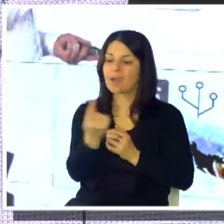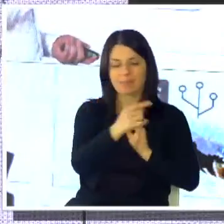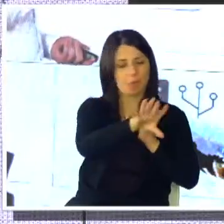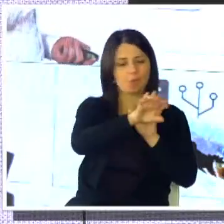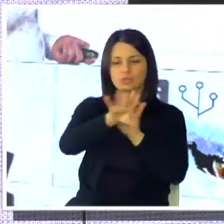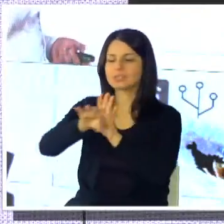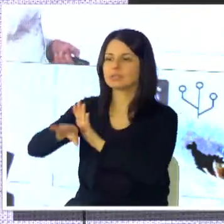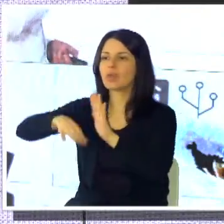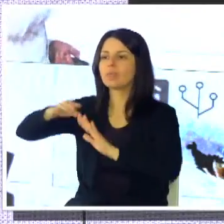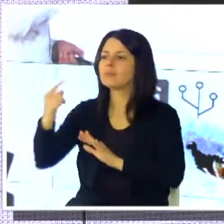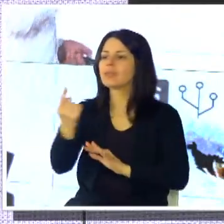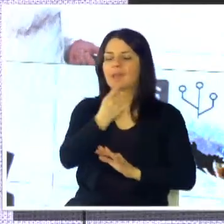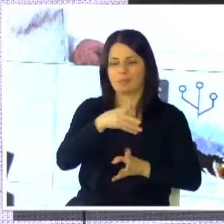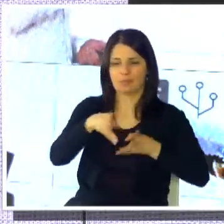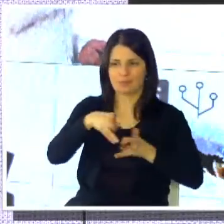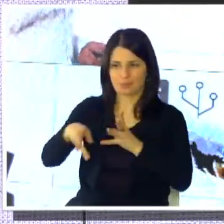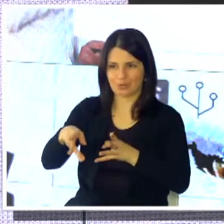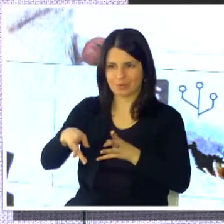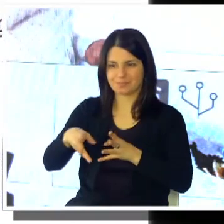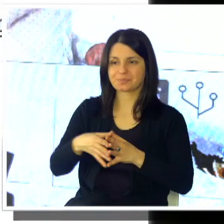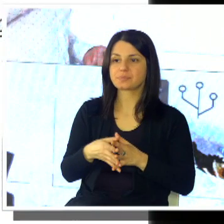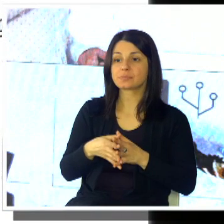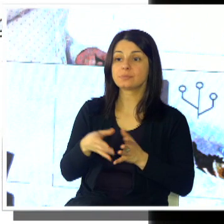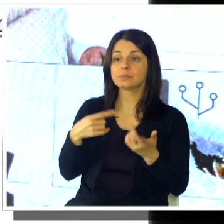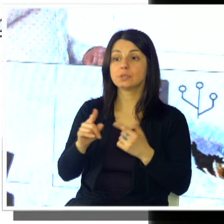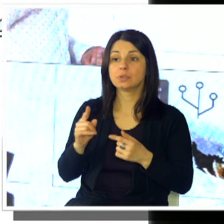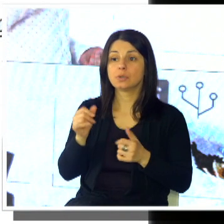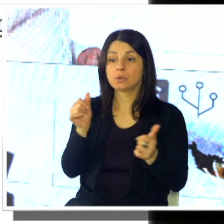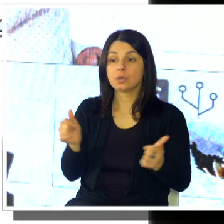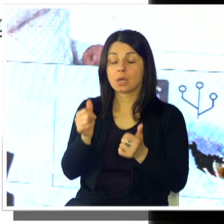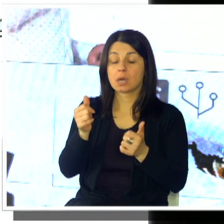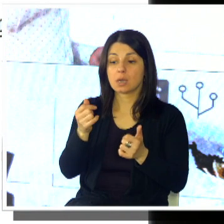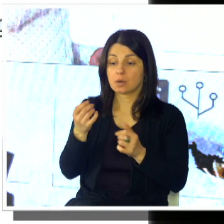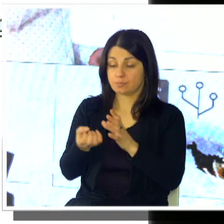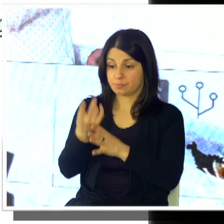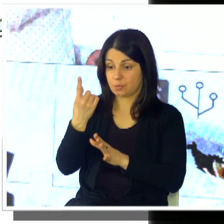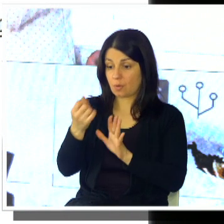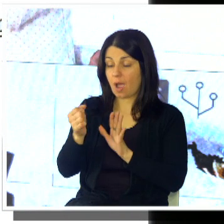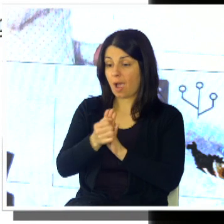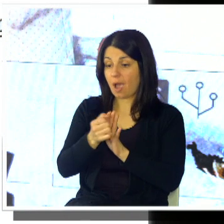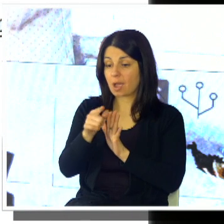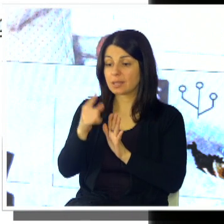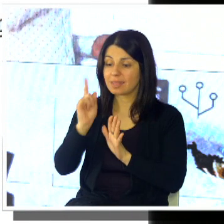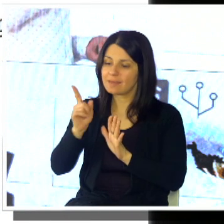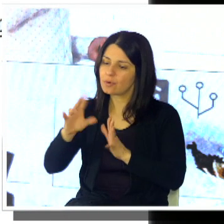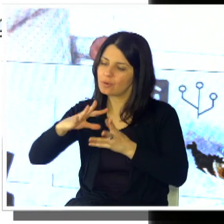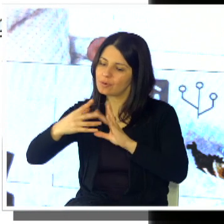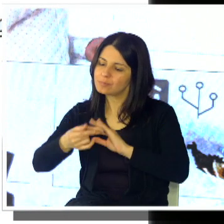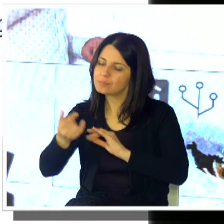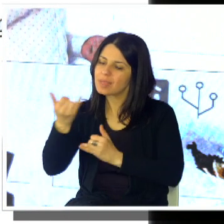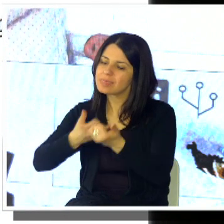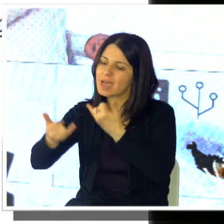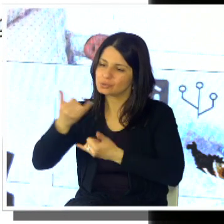cómo funcionan estos. Entonces, cuando uno implementa un agente, tiene que definir el modelo de datos tanto para las